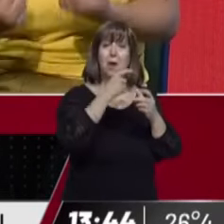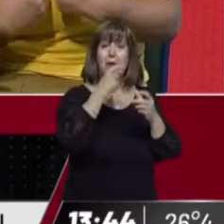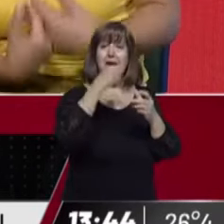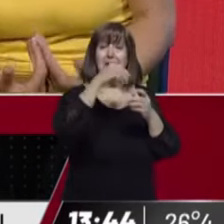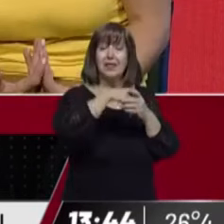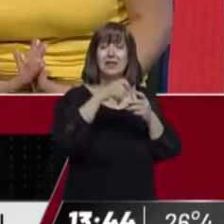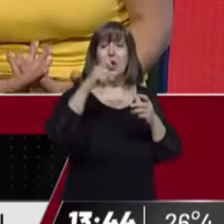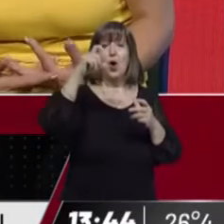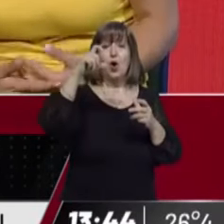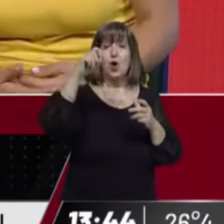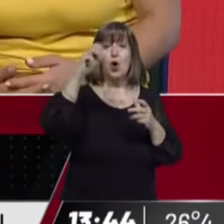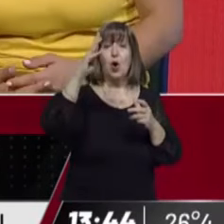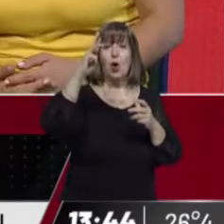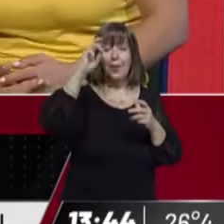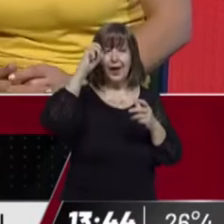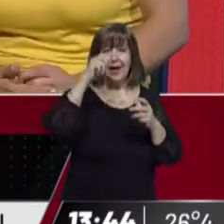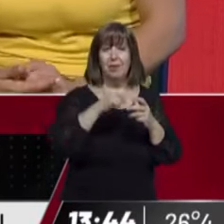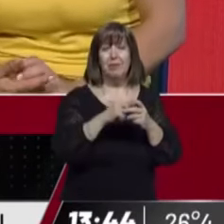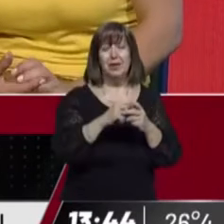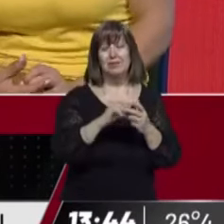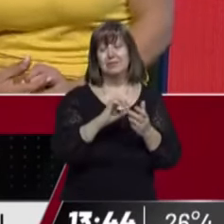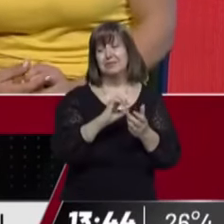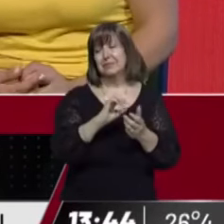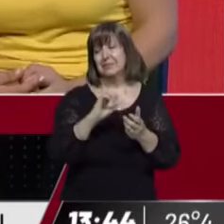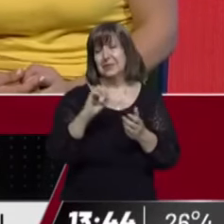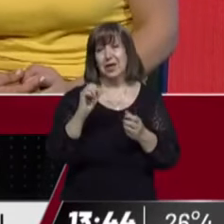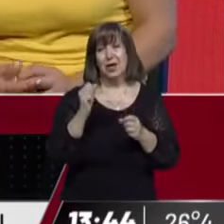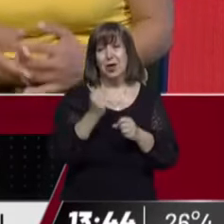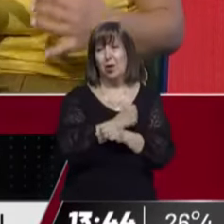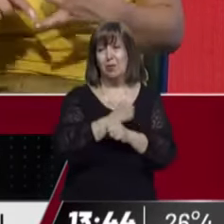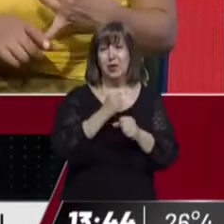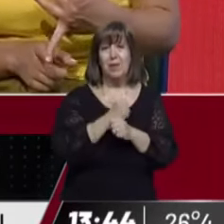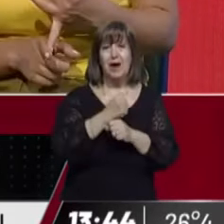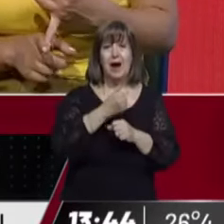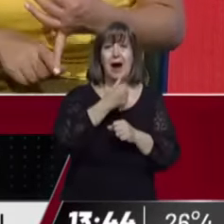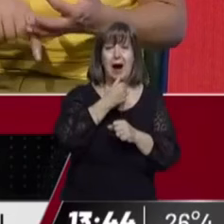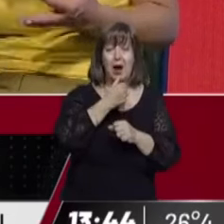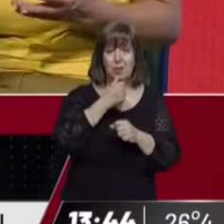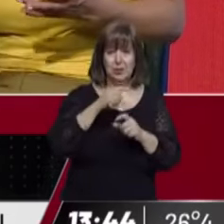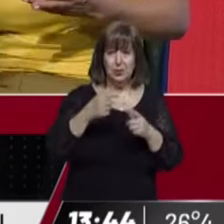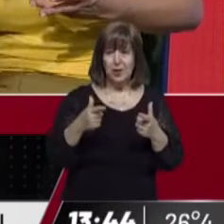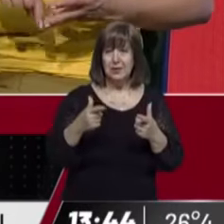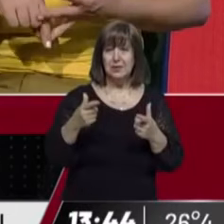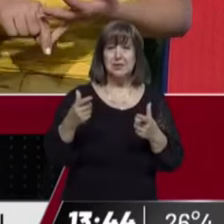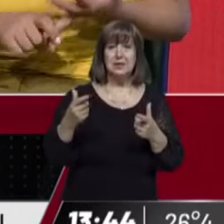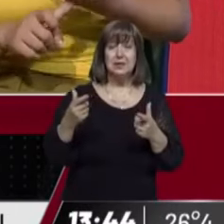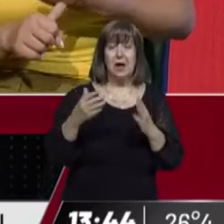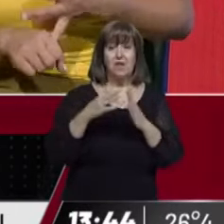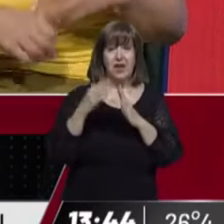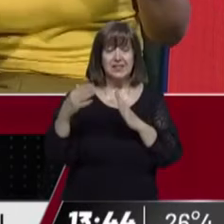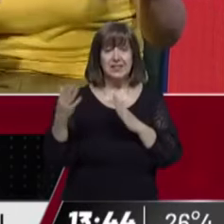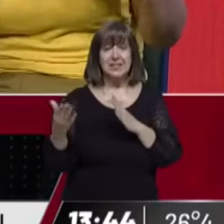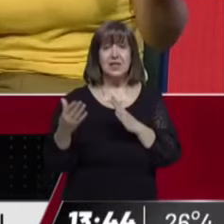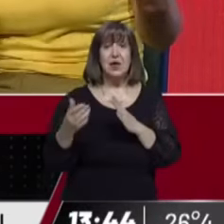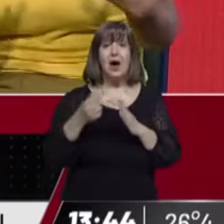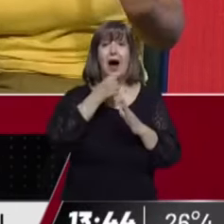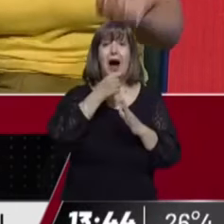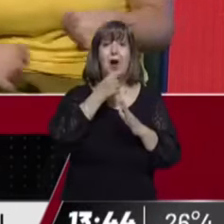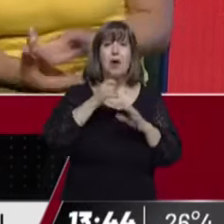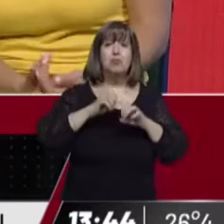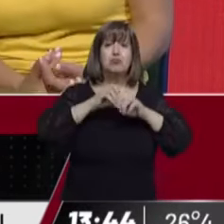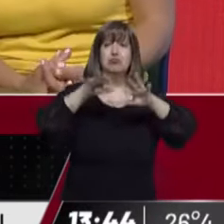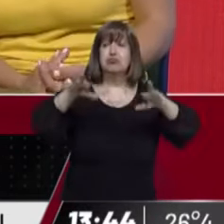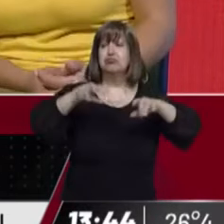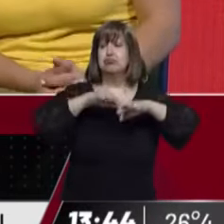que los sacan para eso, y la verdad es que hacen un daño y dejan a los vecinos sin el servicio, pero además queda el recurso hídrico